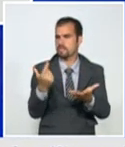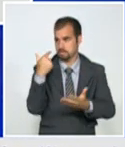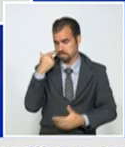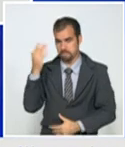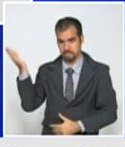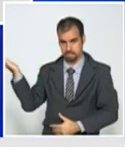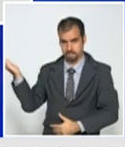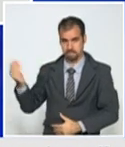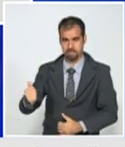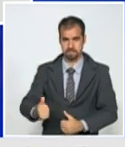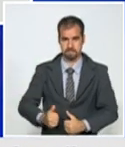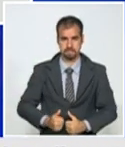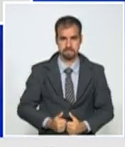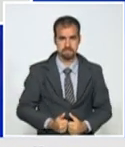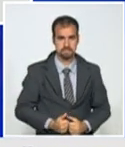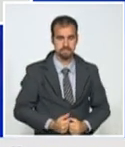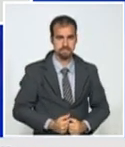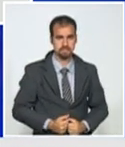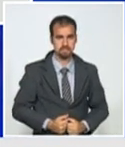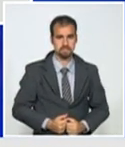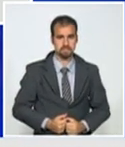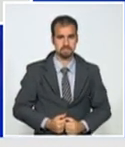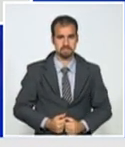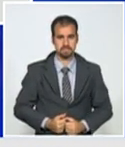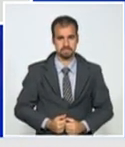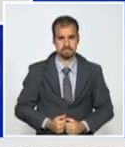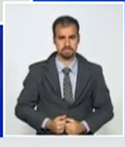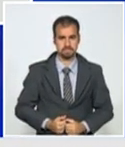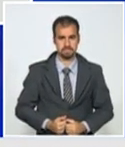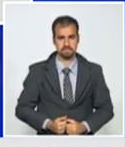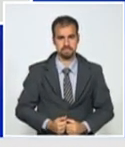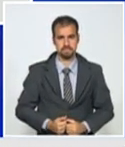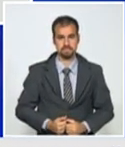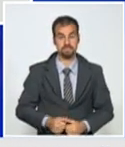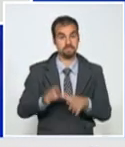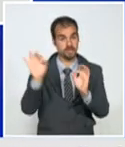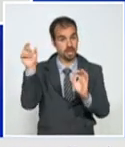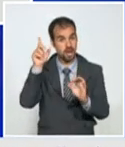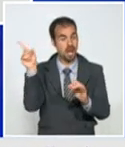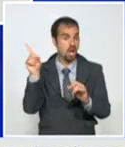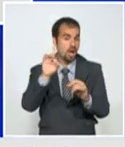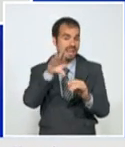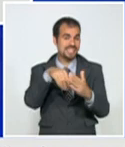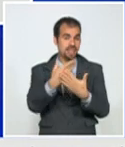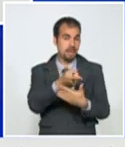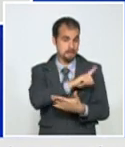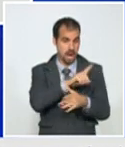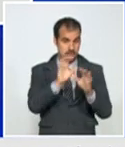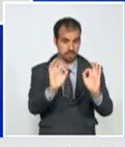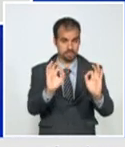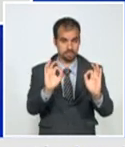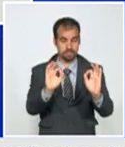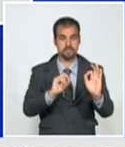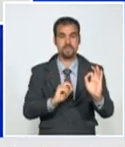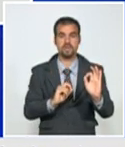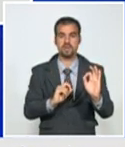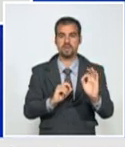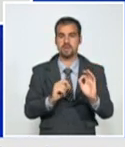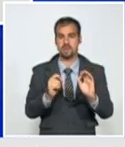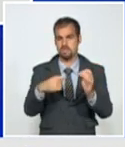COVID en nuestro país en los últimos 15 días, se mantiene La Habana con